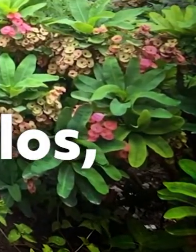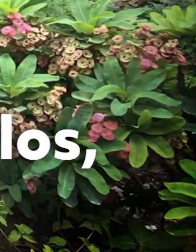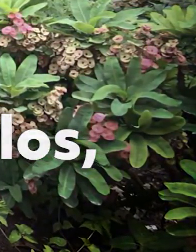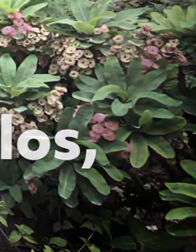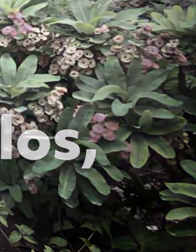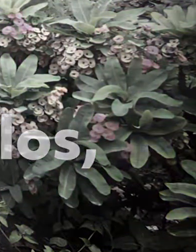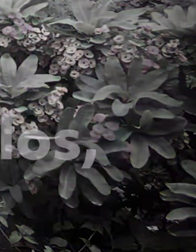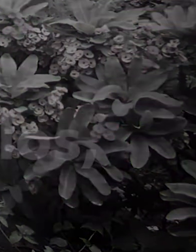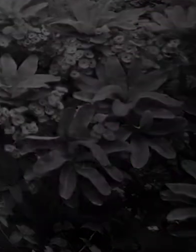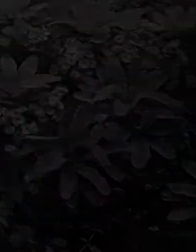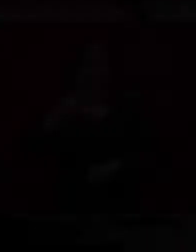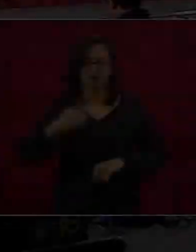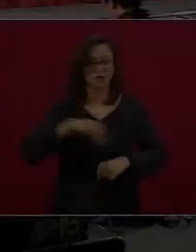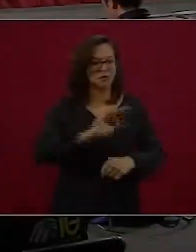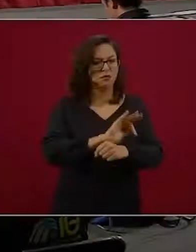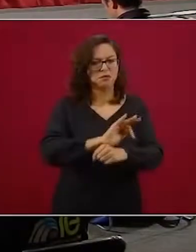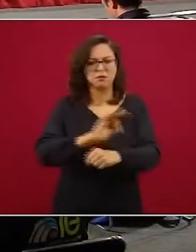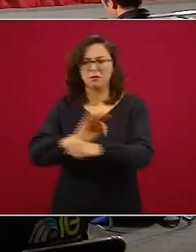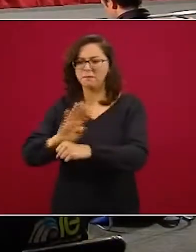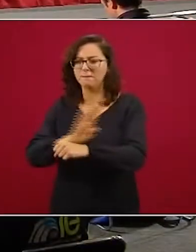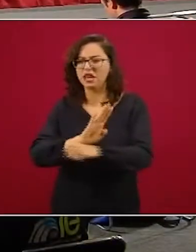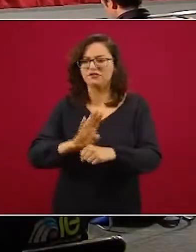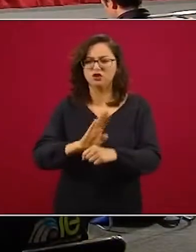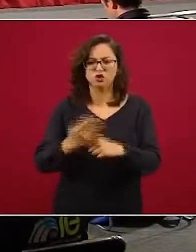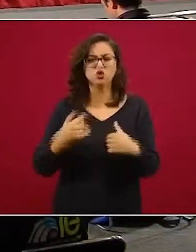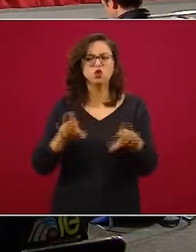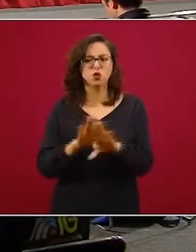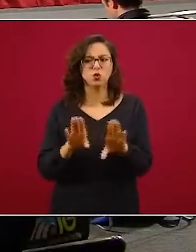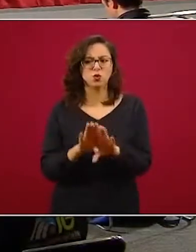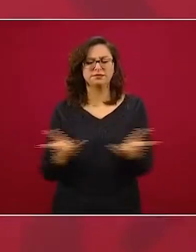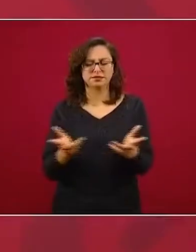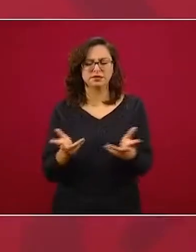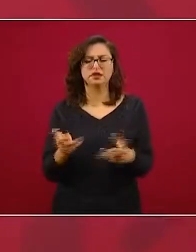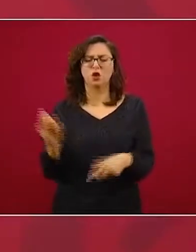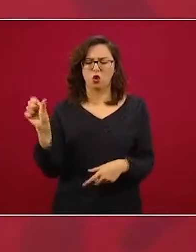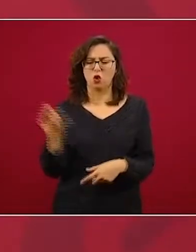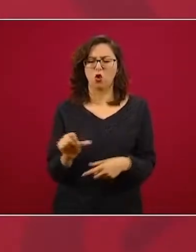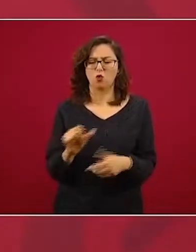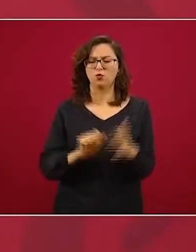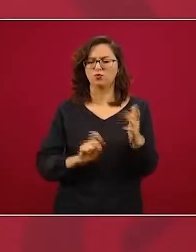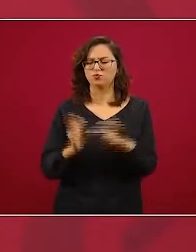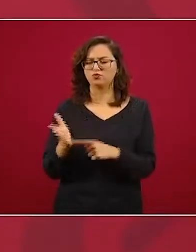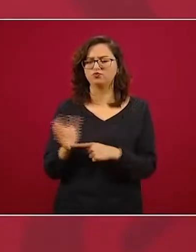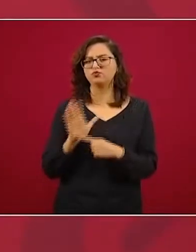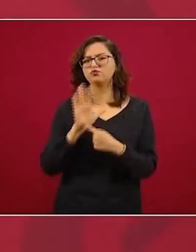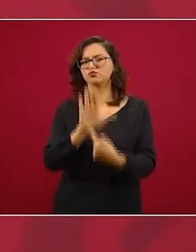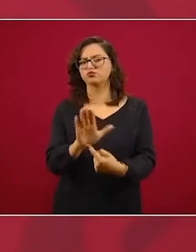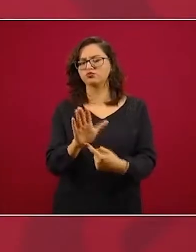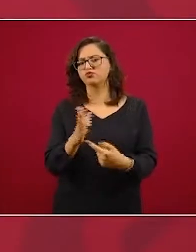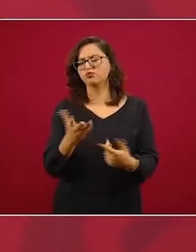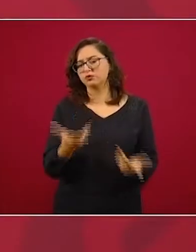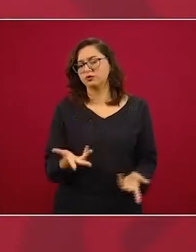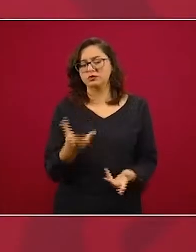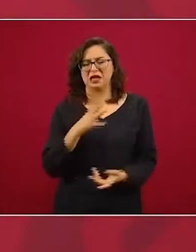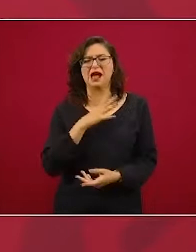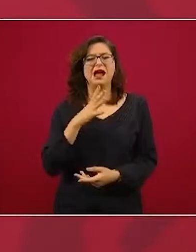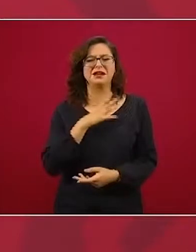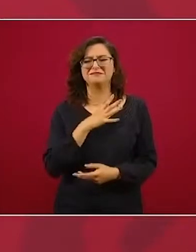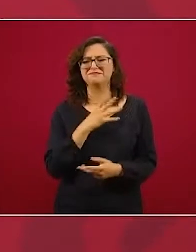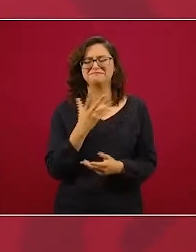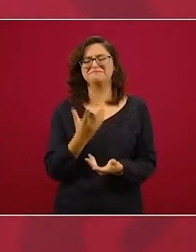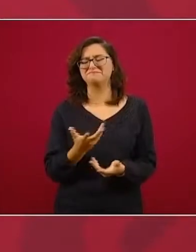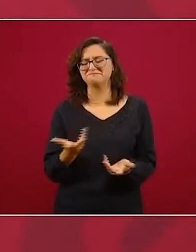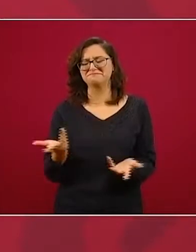encontrarlo nada más. Estamos llevando a cabo muchas acciones en